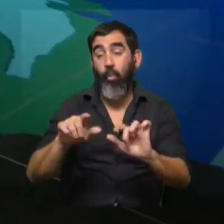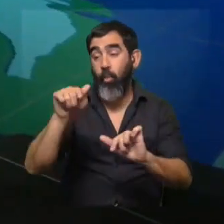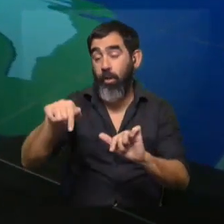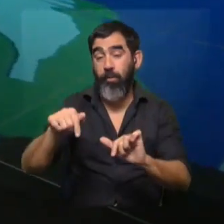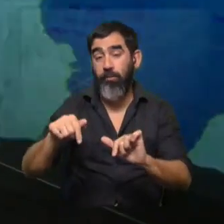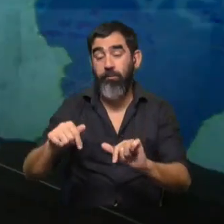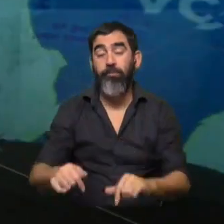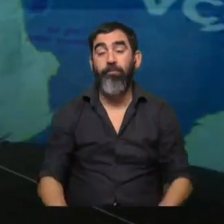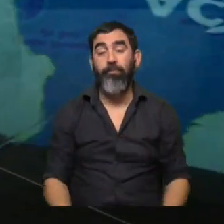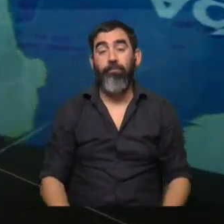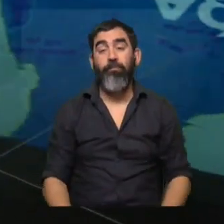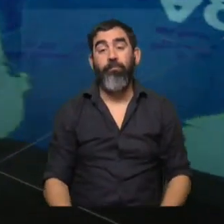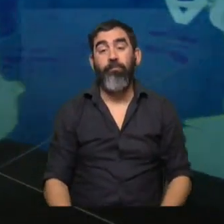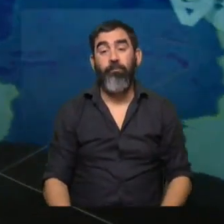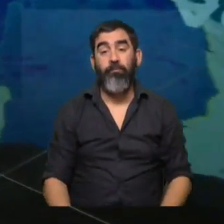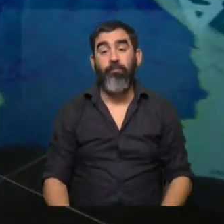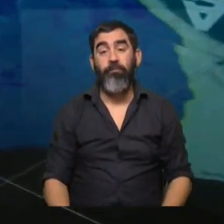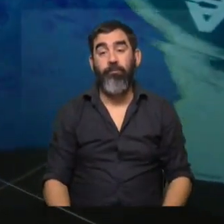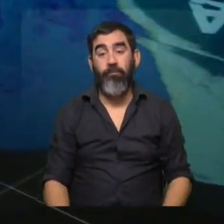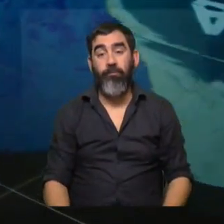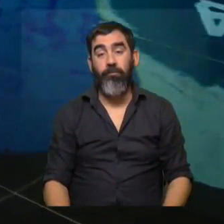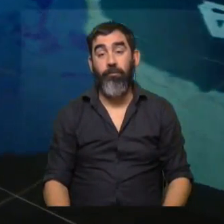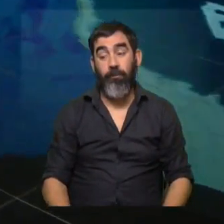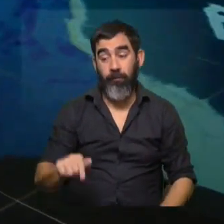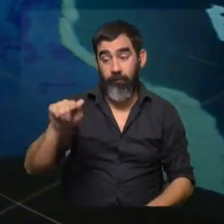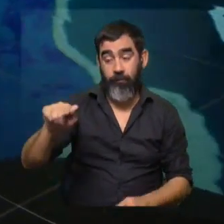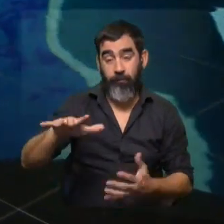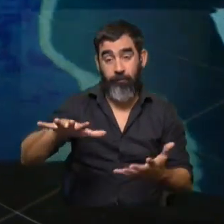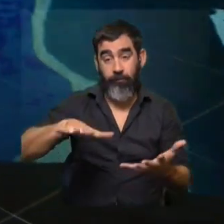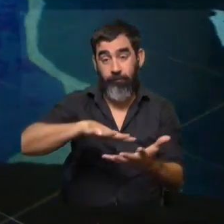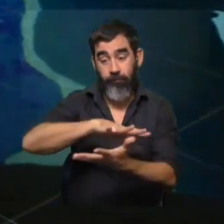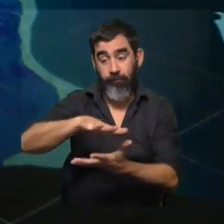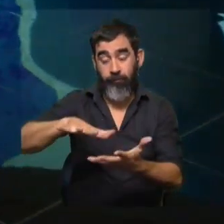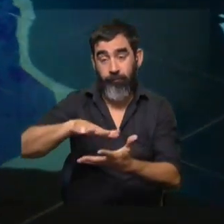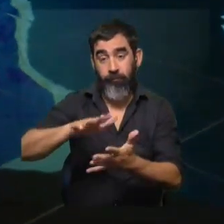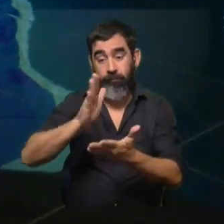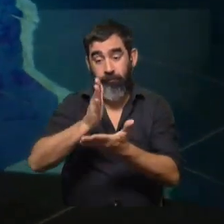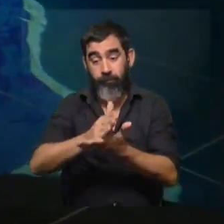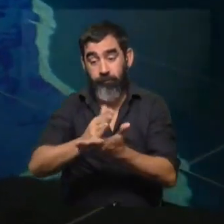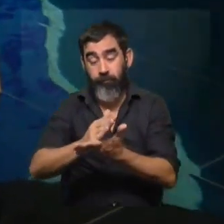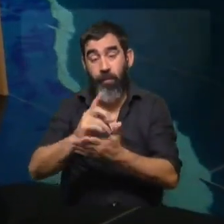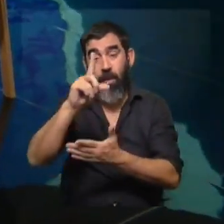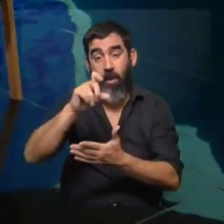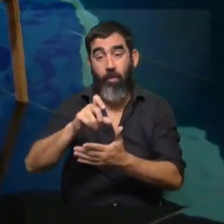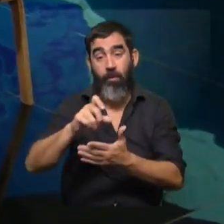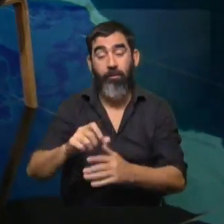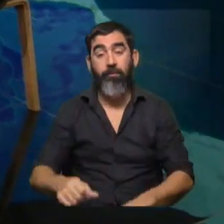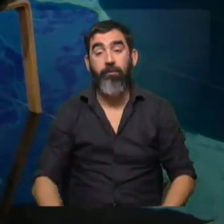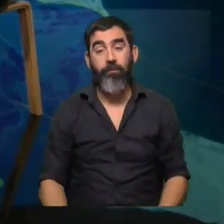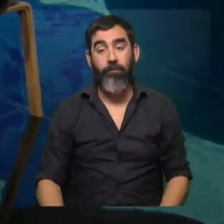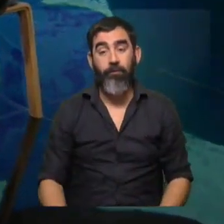nivel del superficial, y más o menos se calcula que en ese límite del acuífero, que es el límite